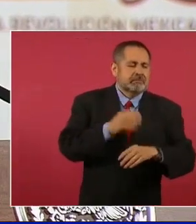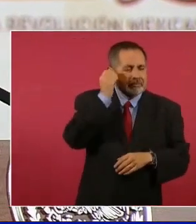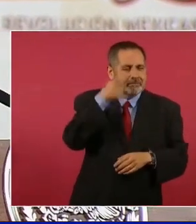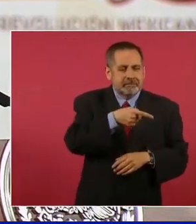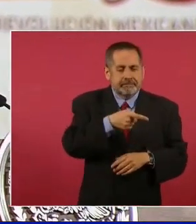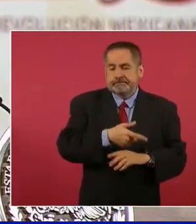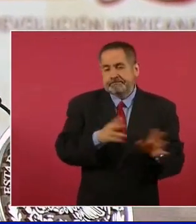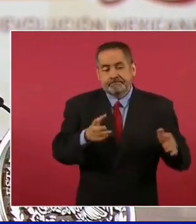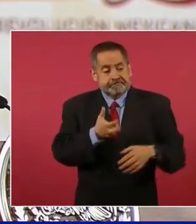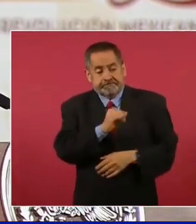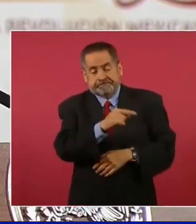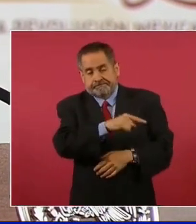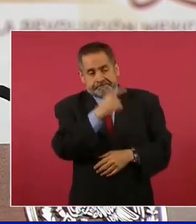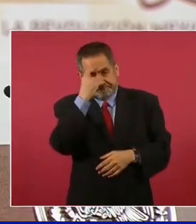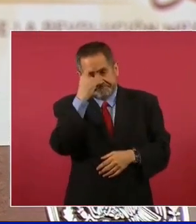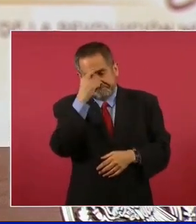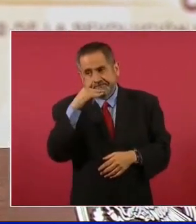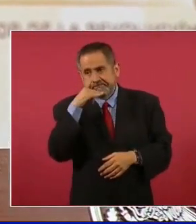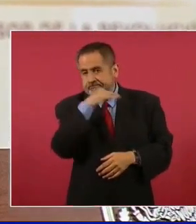Así son